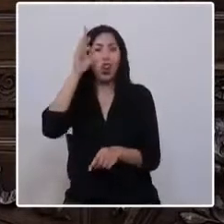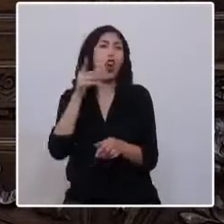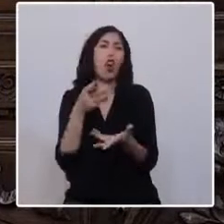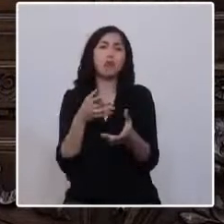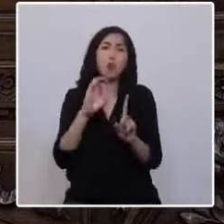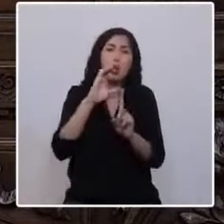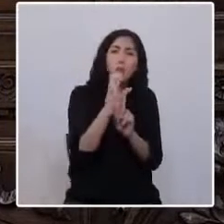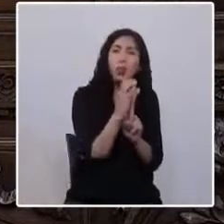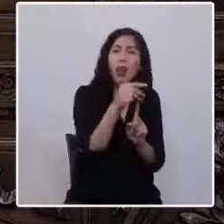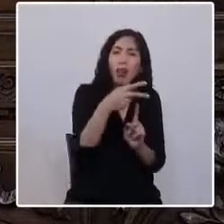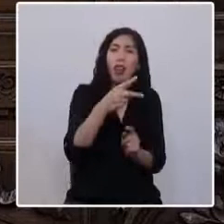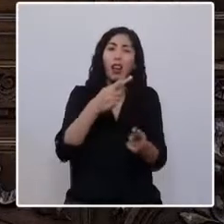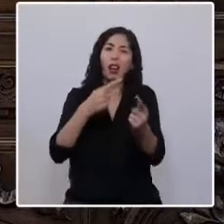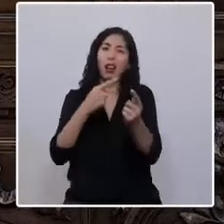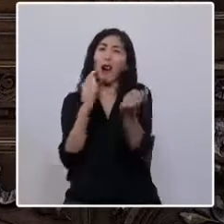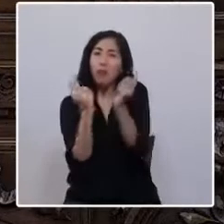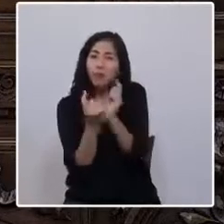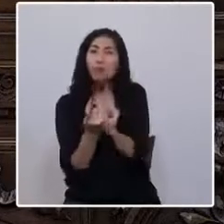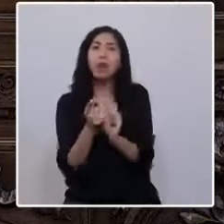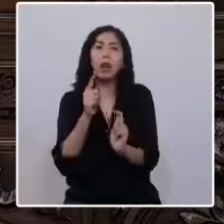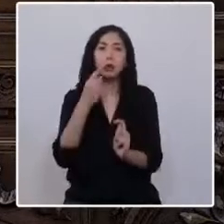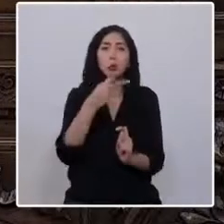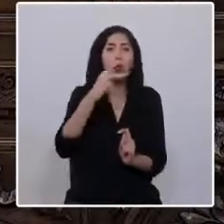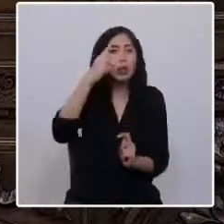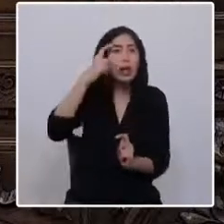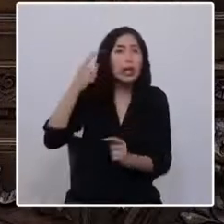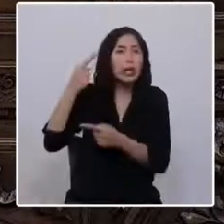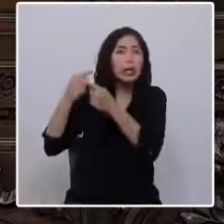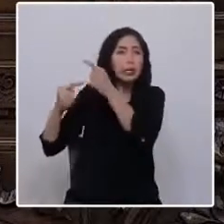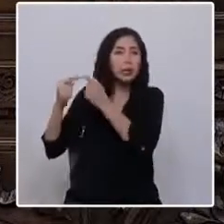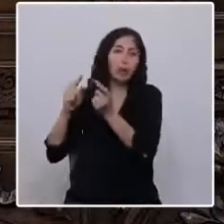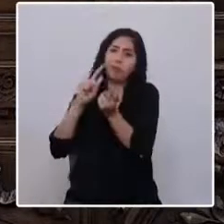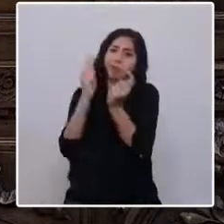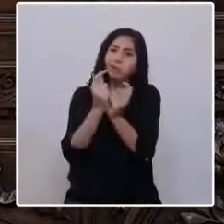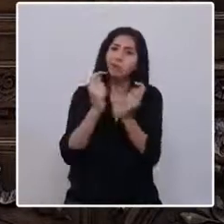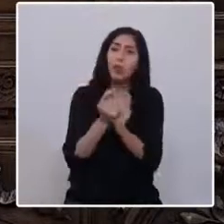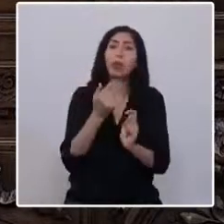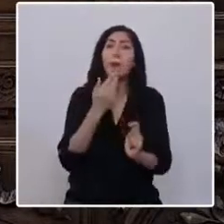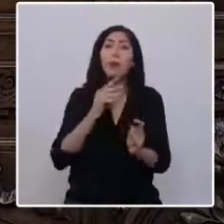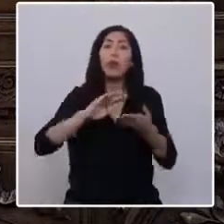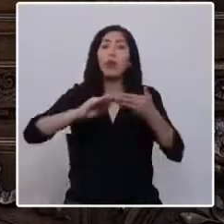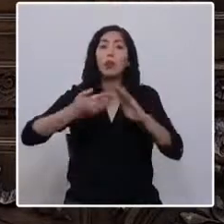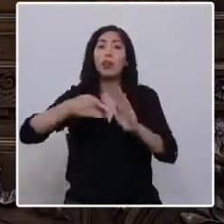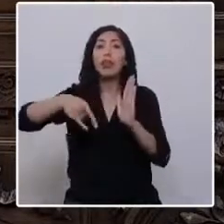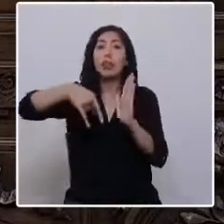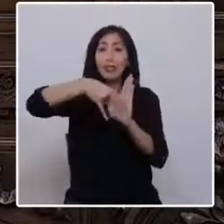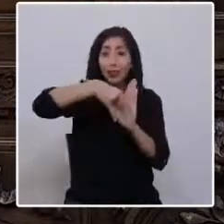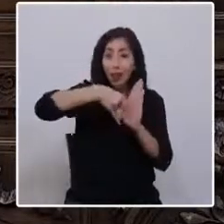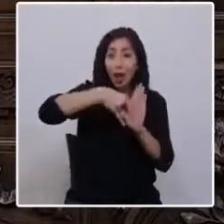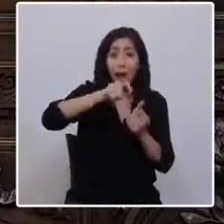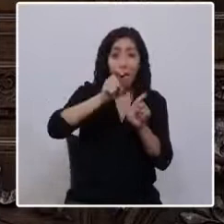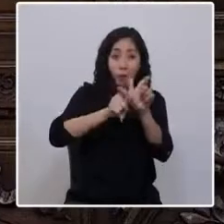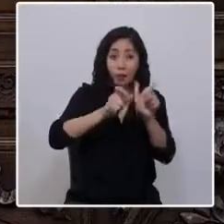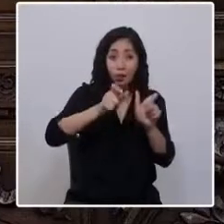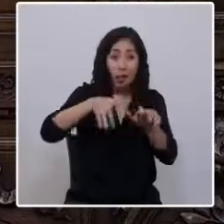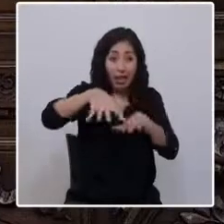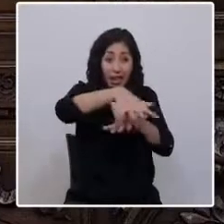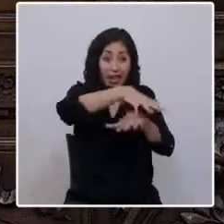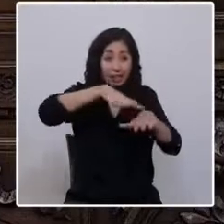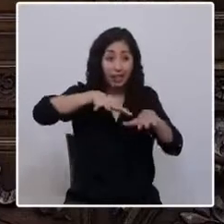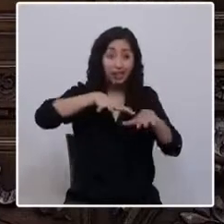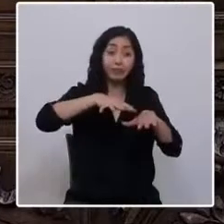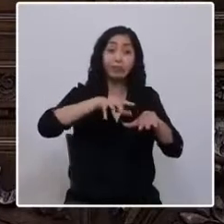culturas, costumbres y creencias. A la comunidad chilota y pueblos migrantes que abandonaron sus islas y territorios para repoblar